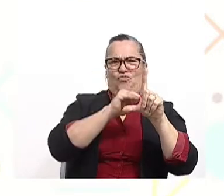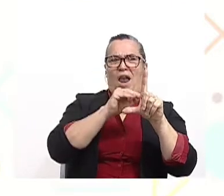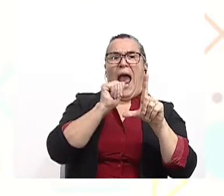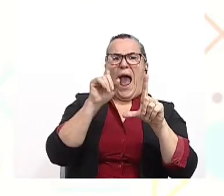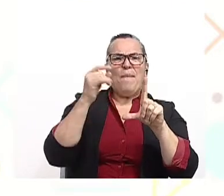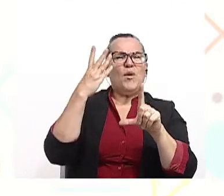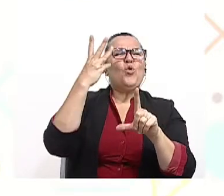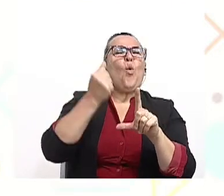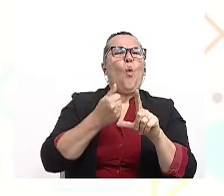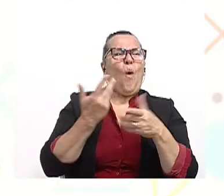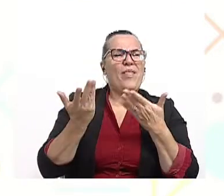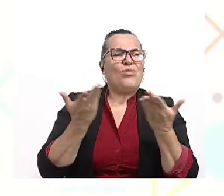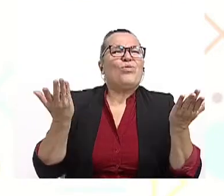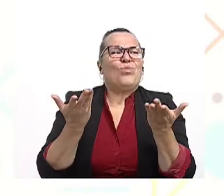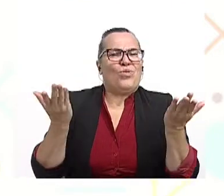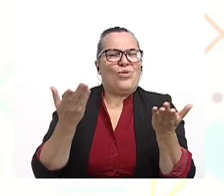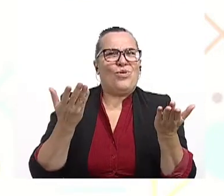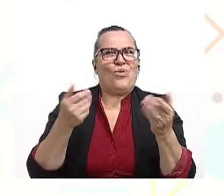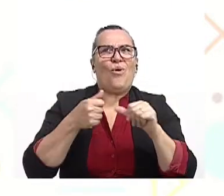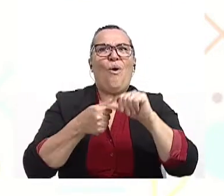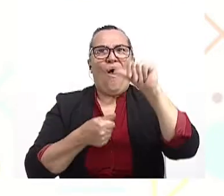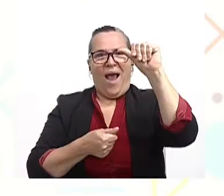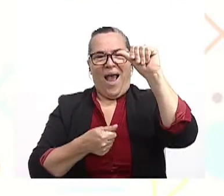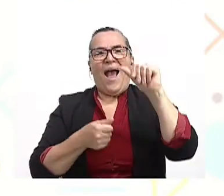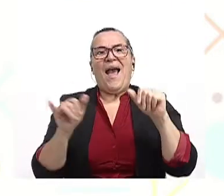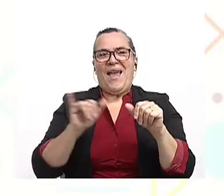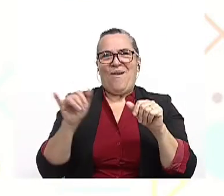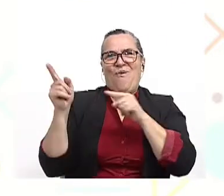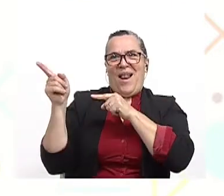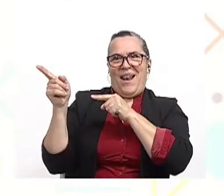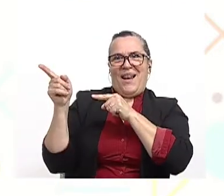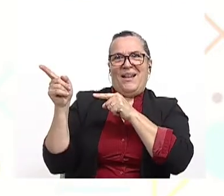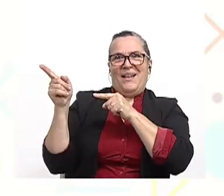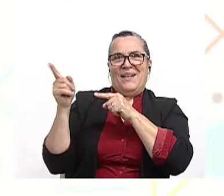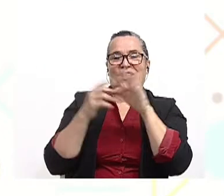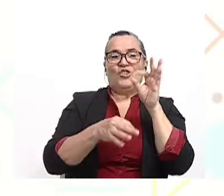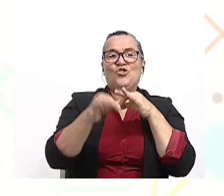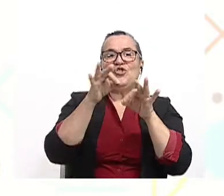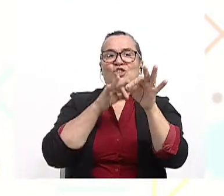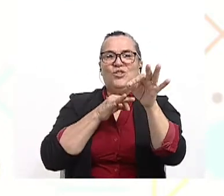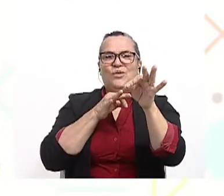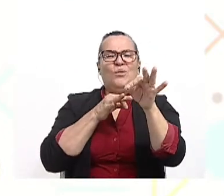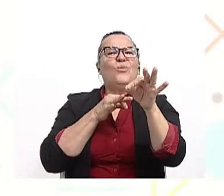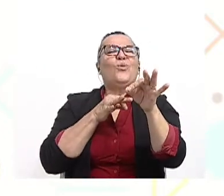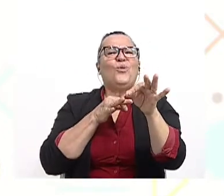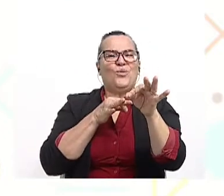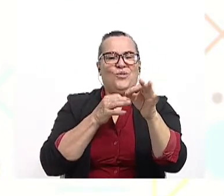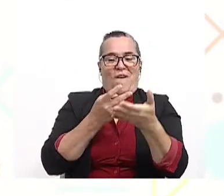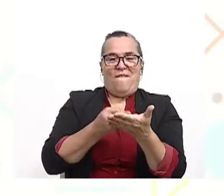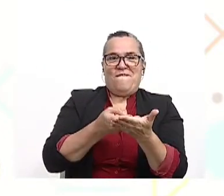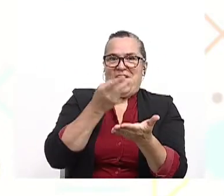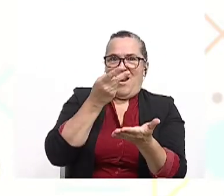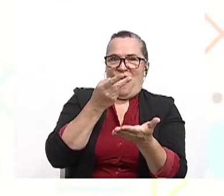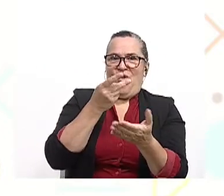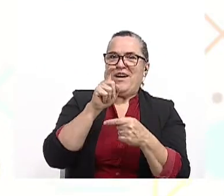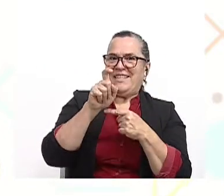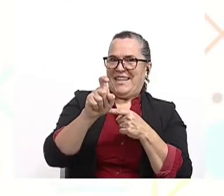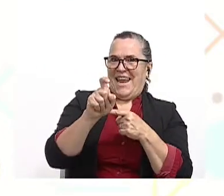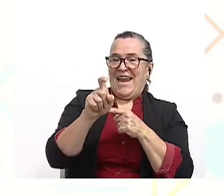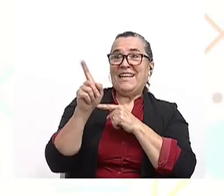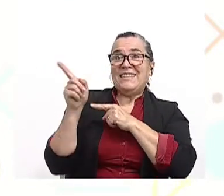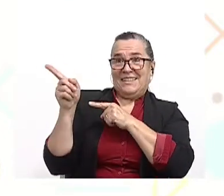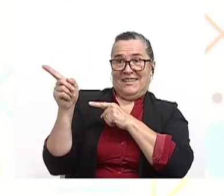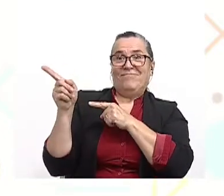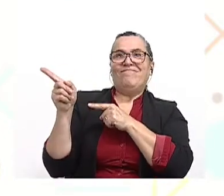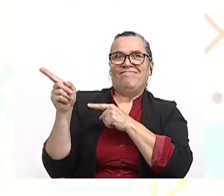¿Cómo calculábamos el ámbito? Muy bien, sustituimos, ¿qué sustituimos? El valor de x.